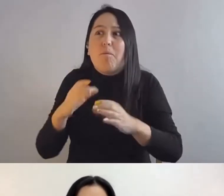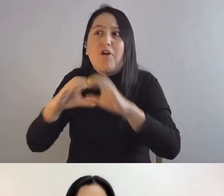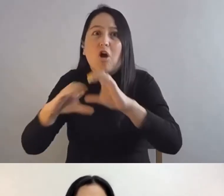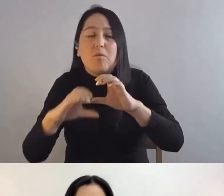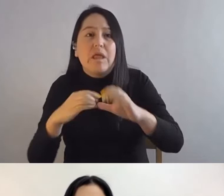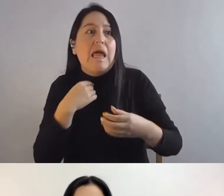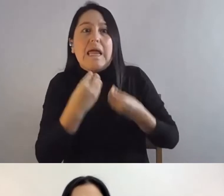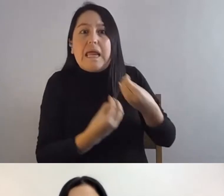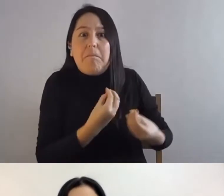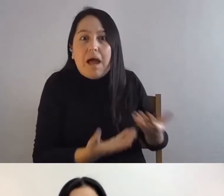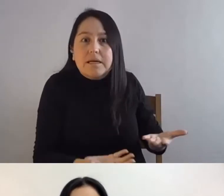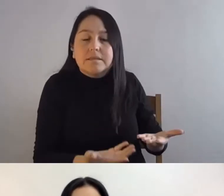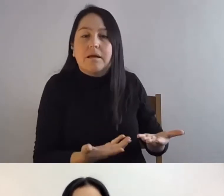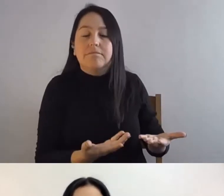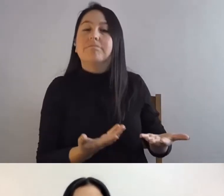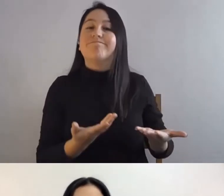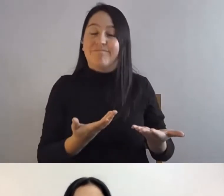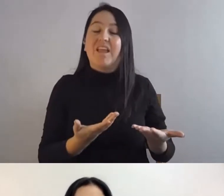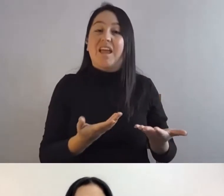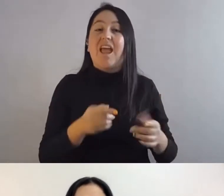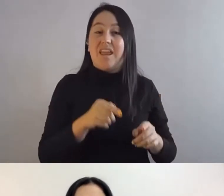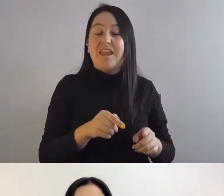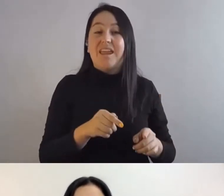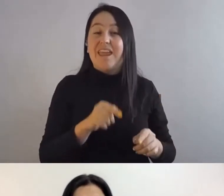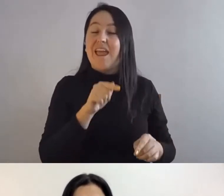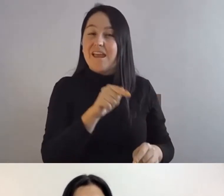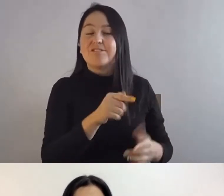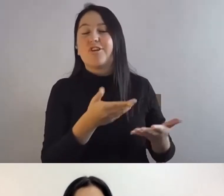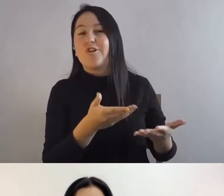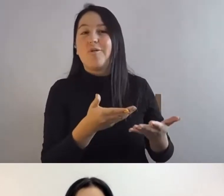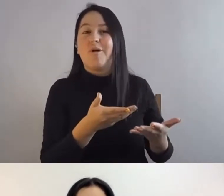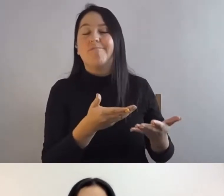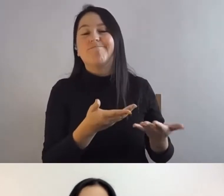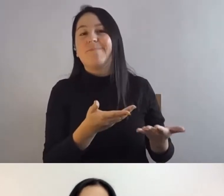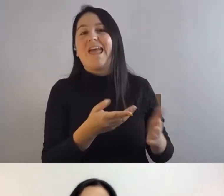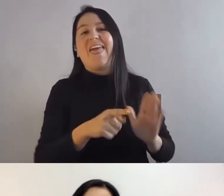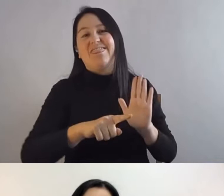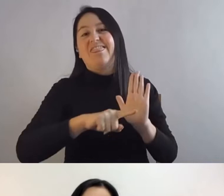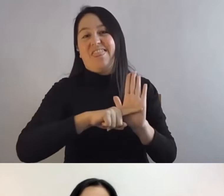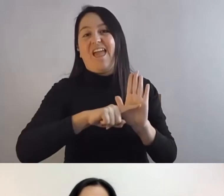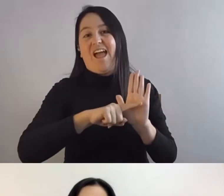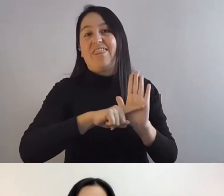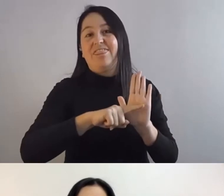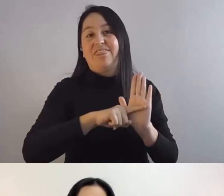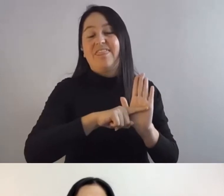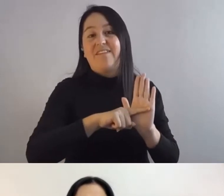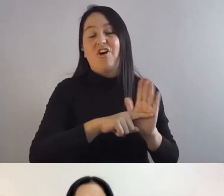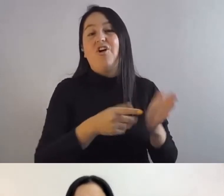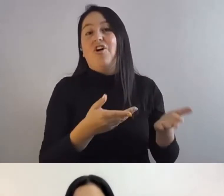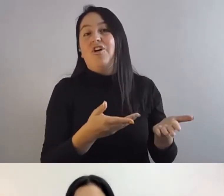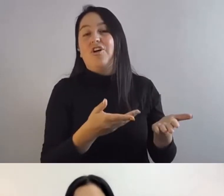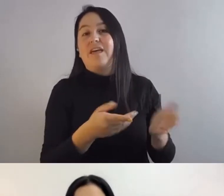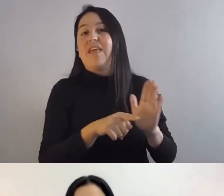esto? Y en general creo que eso ha jugado un poco en desmedro de las personas sordas al momento de ser